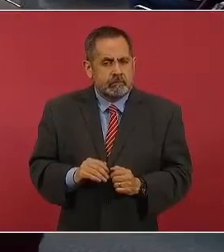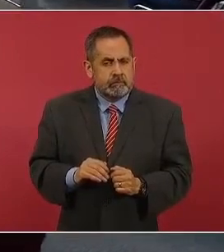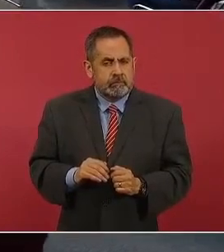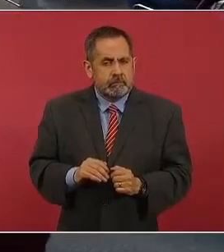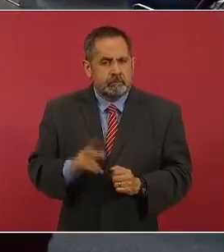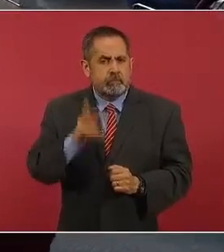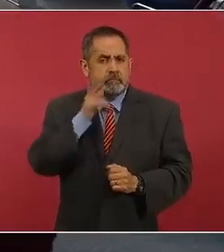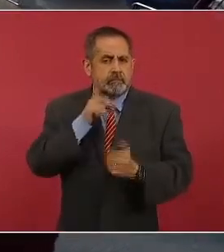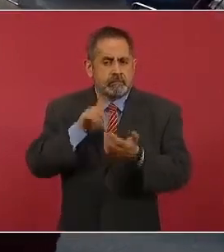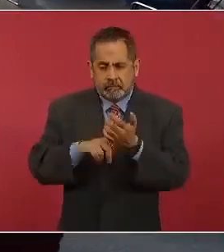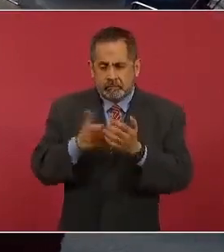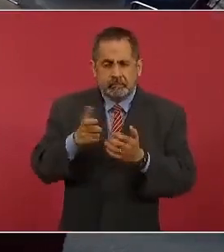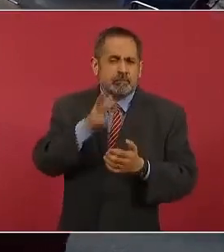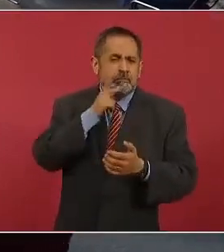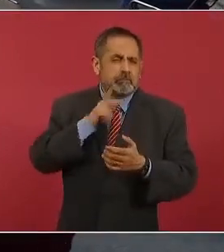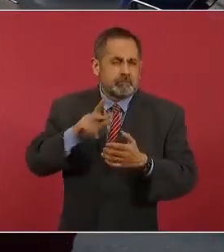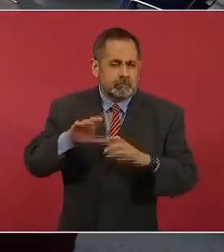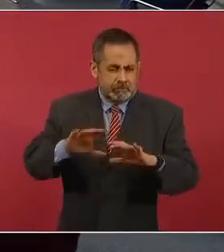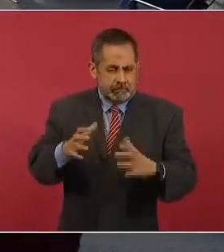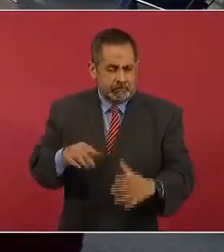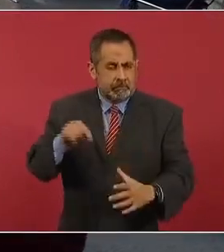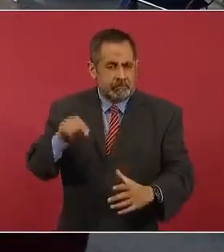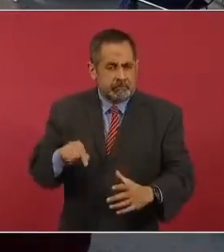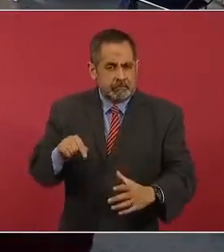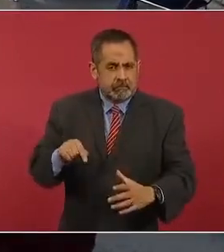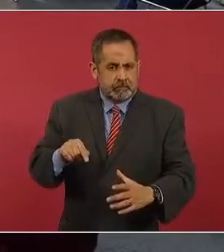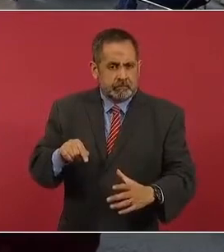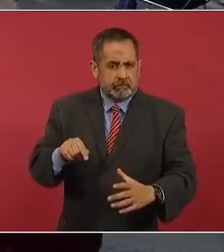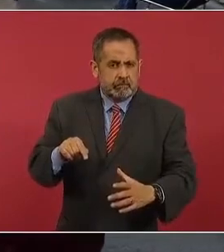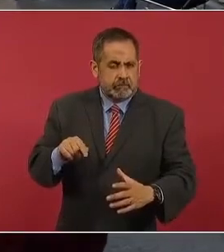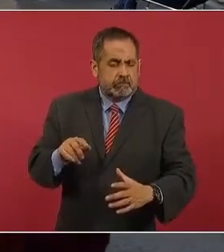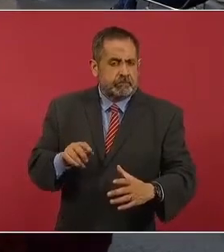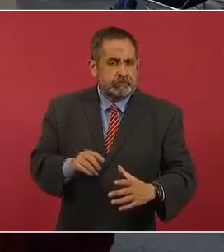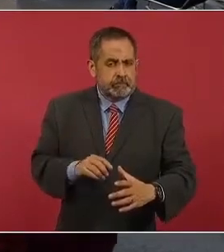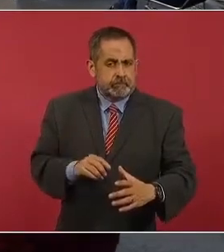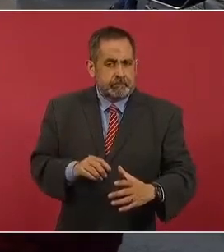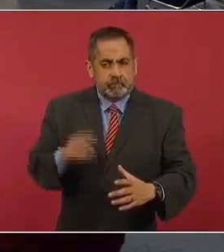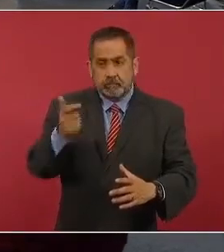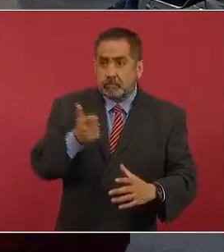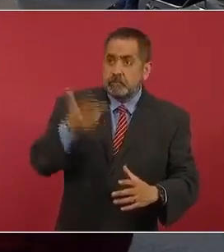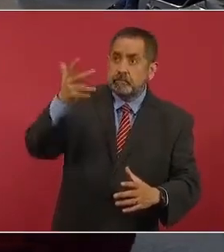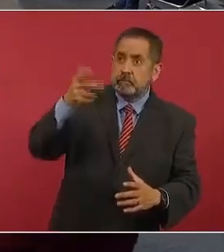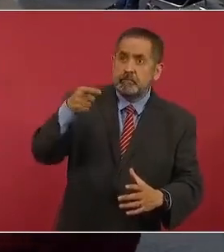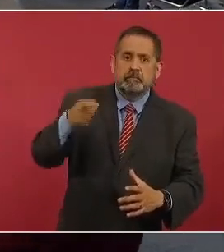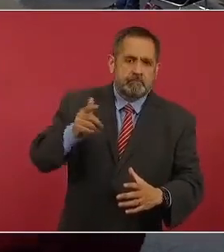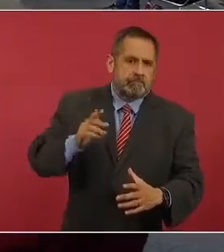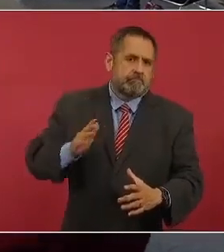el precio del crudo está alto